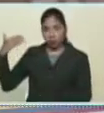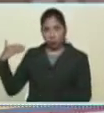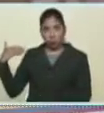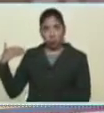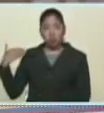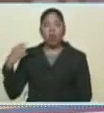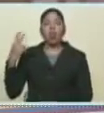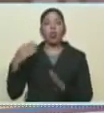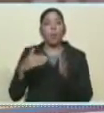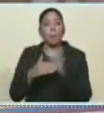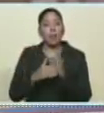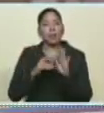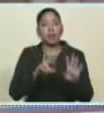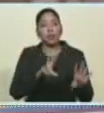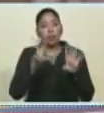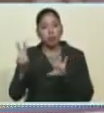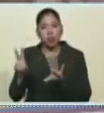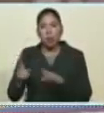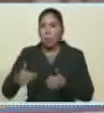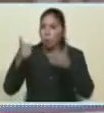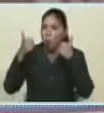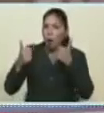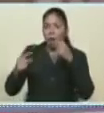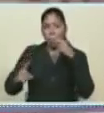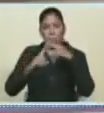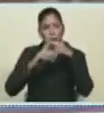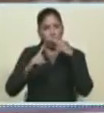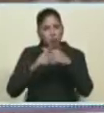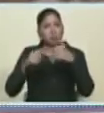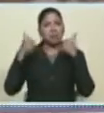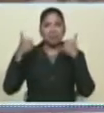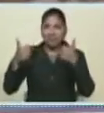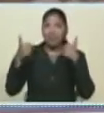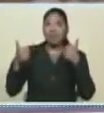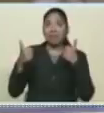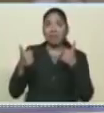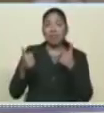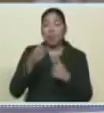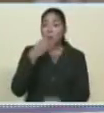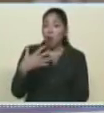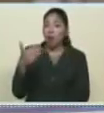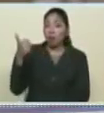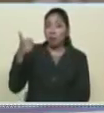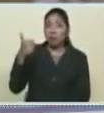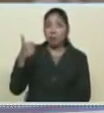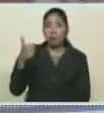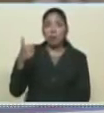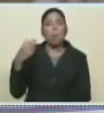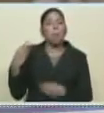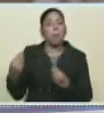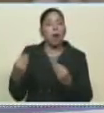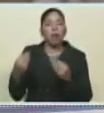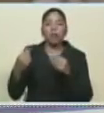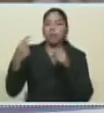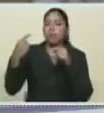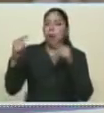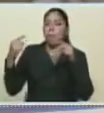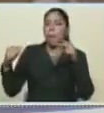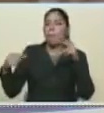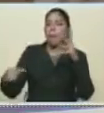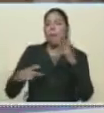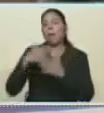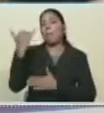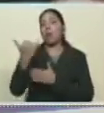2016-2017, que ha sido muy efectiva para los rendimientos de la eficiencia en el desarrollo de